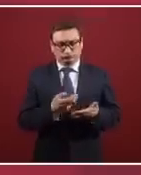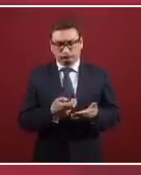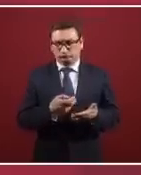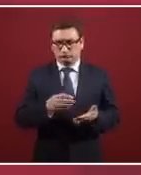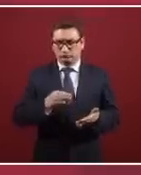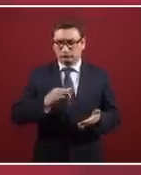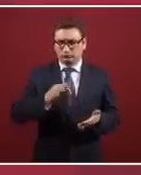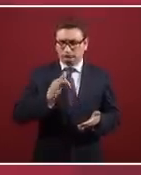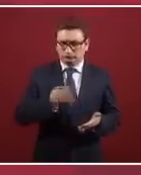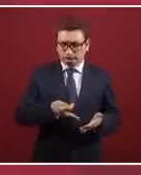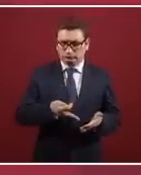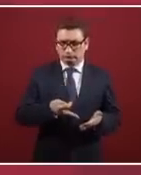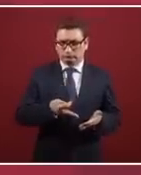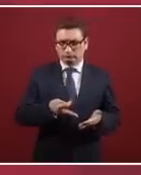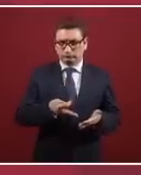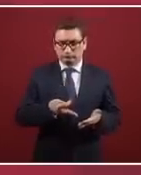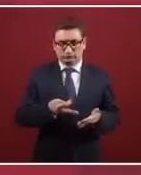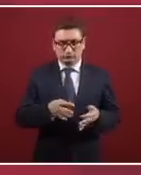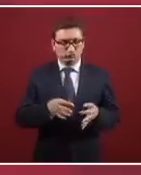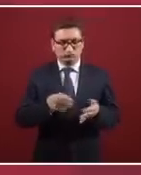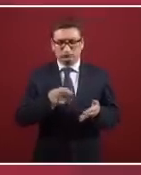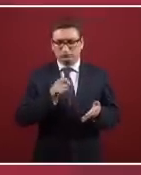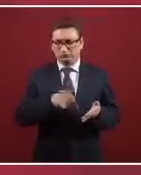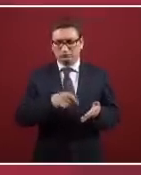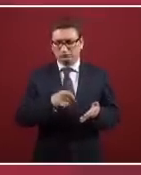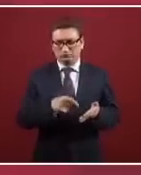como están originalmente